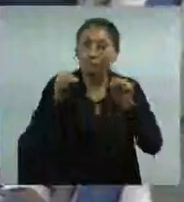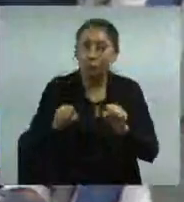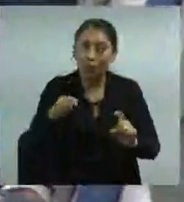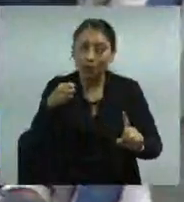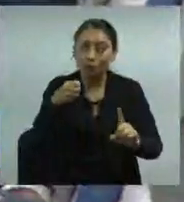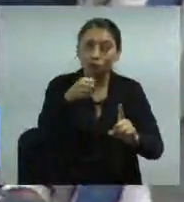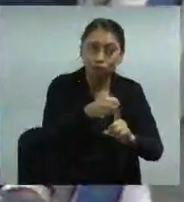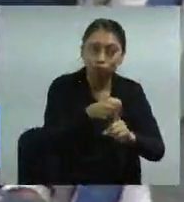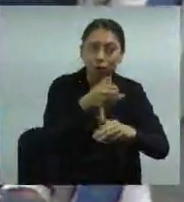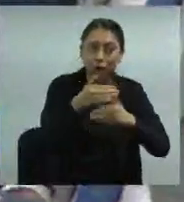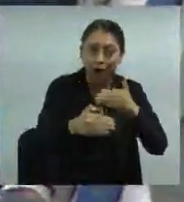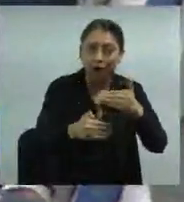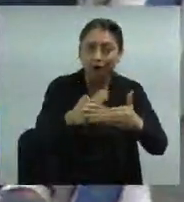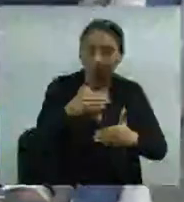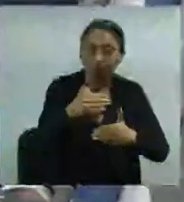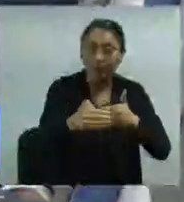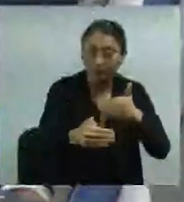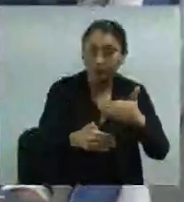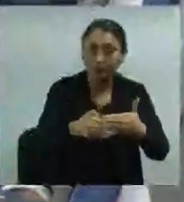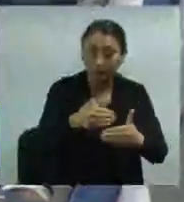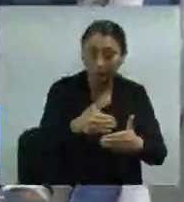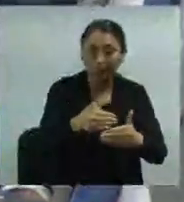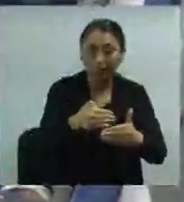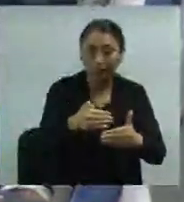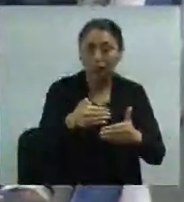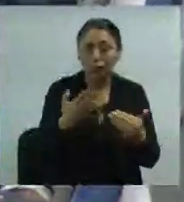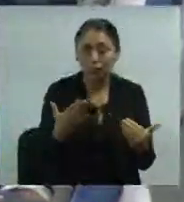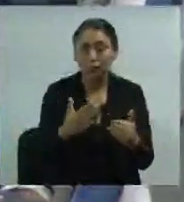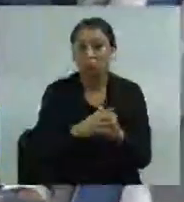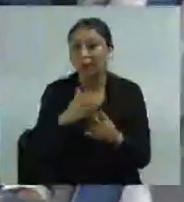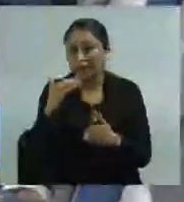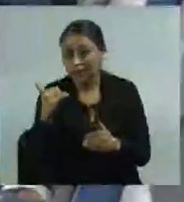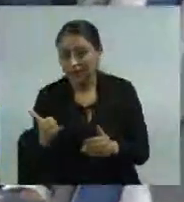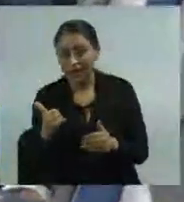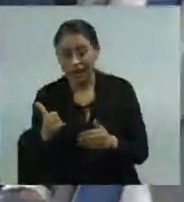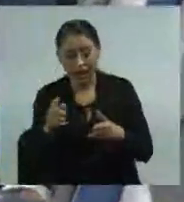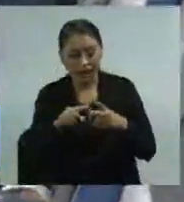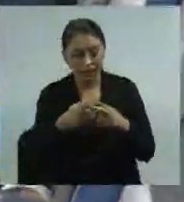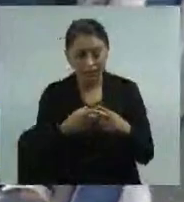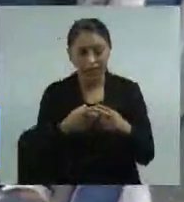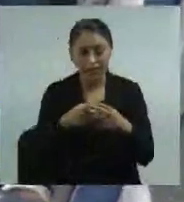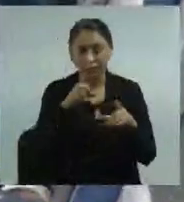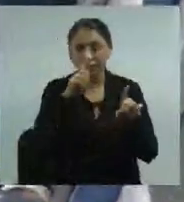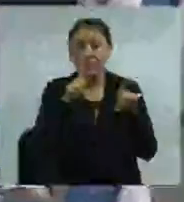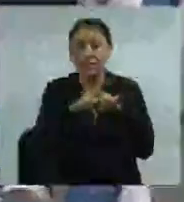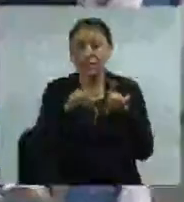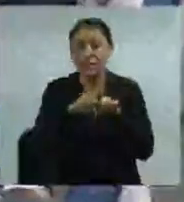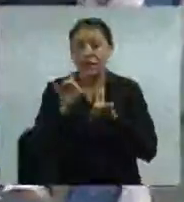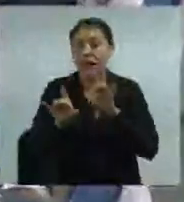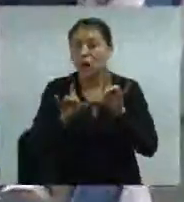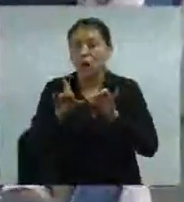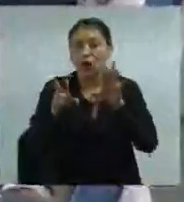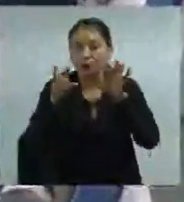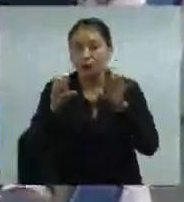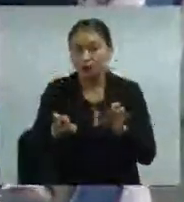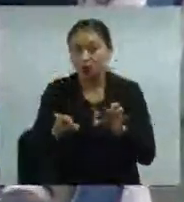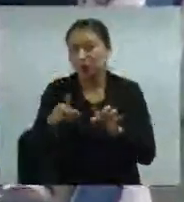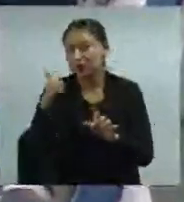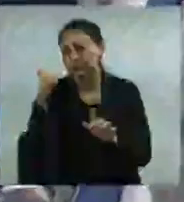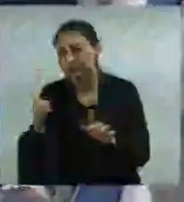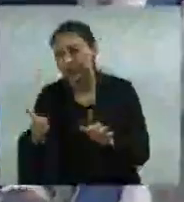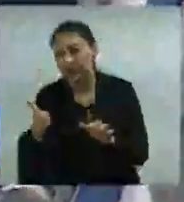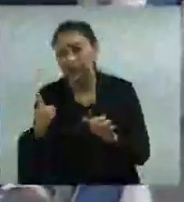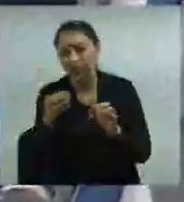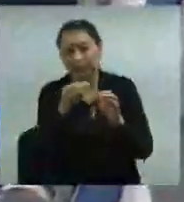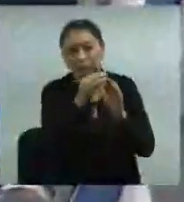un proceso que ya se nos deviene y que incluso ya algunas personas empezaron a mancharlo y de lo cual nosotros